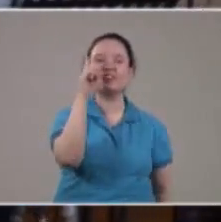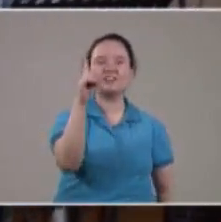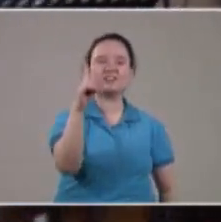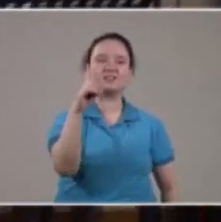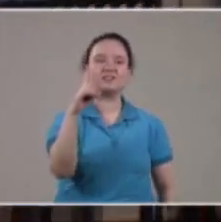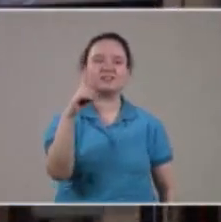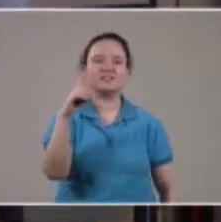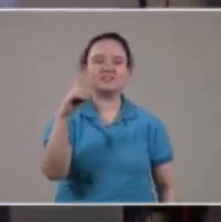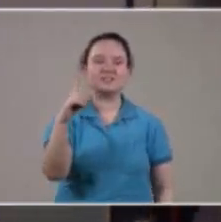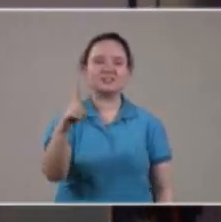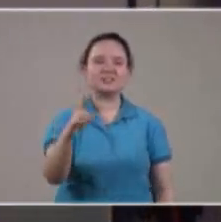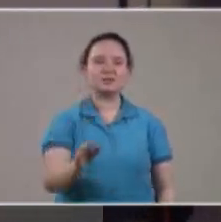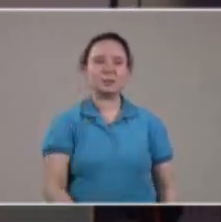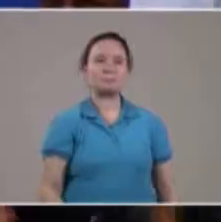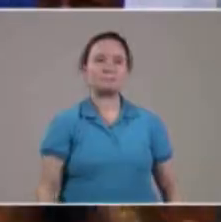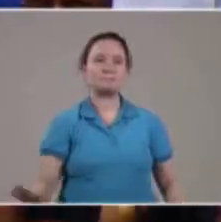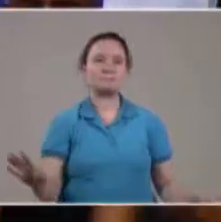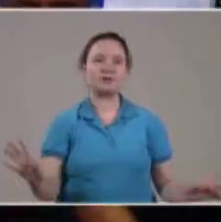Alegría